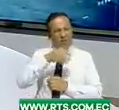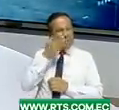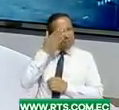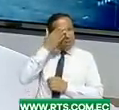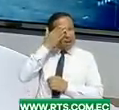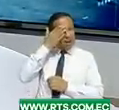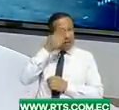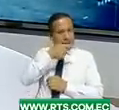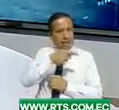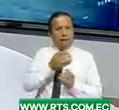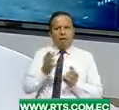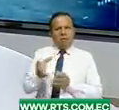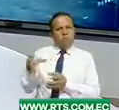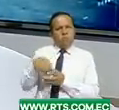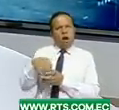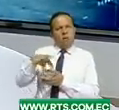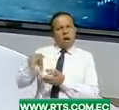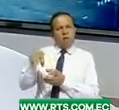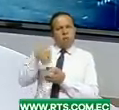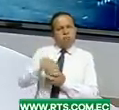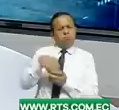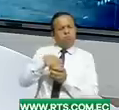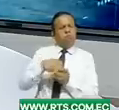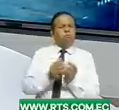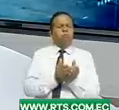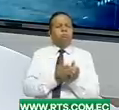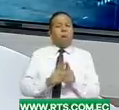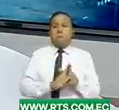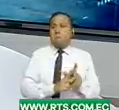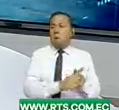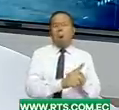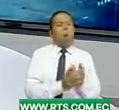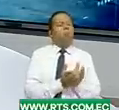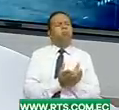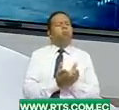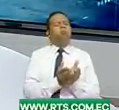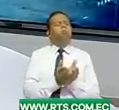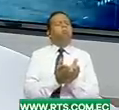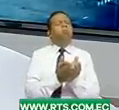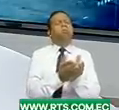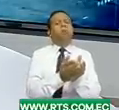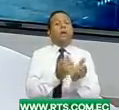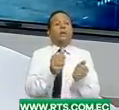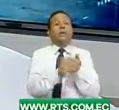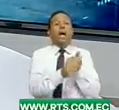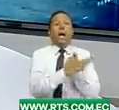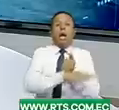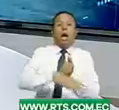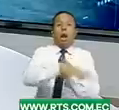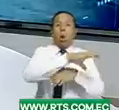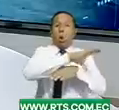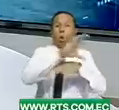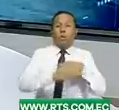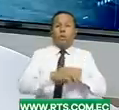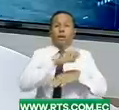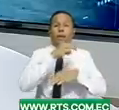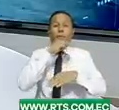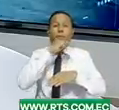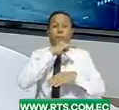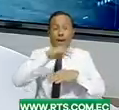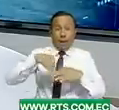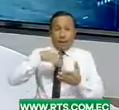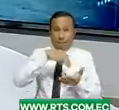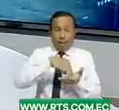cuando el barco en el que huían naufragó frente a las costas de Manabí. Sus cuerpos fueron hallados con múltiples